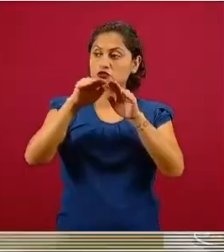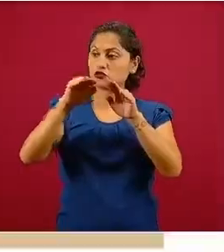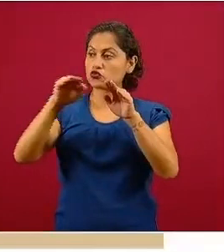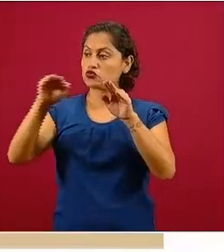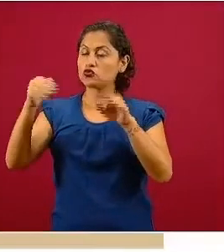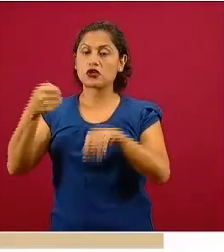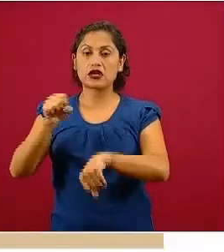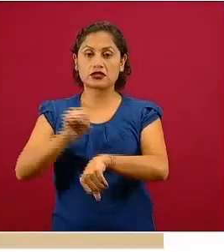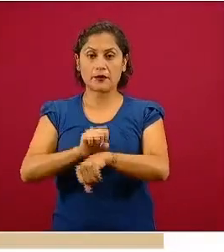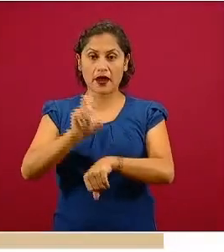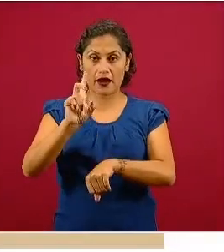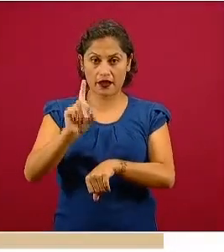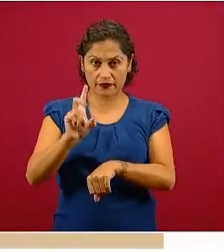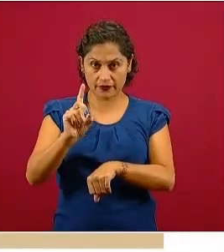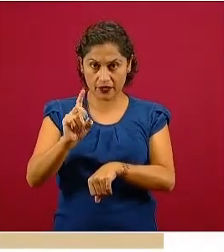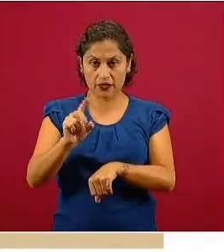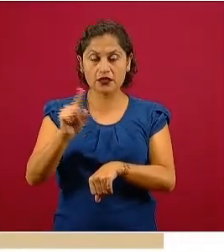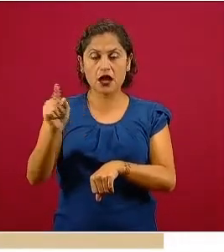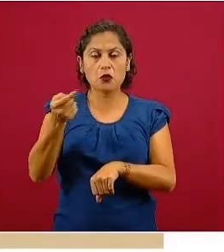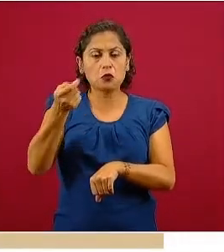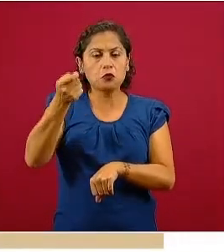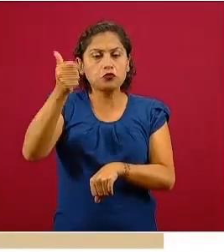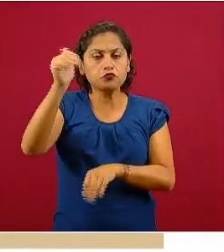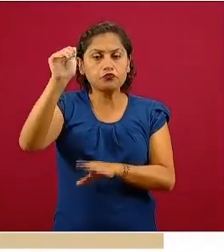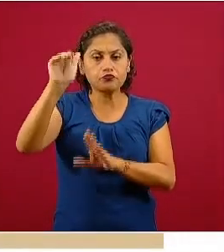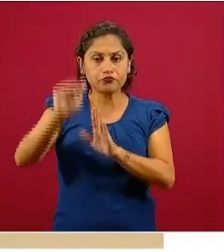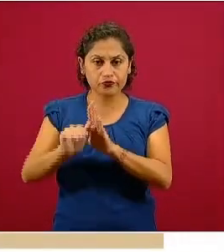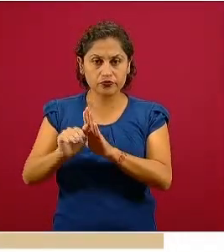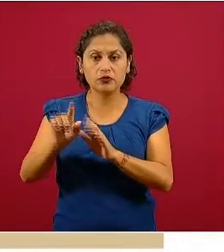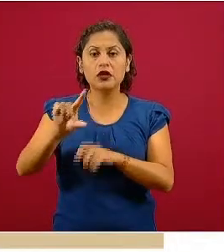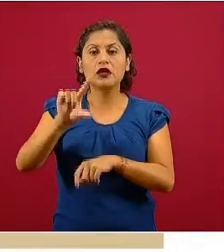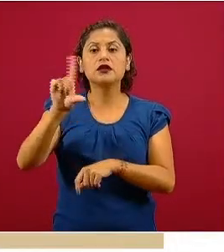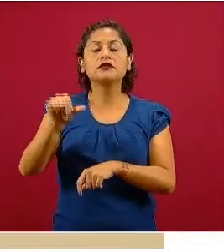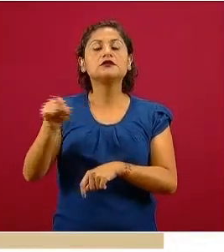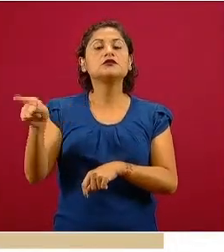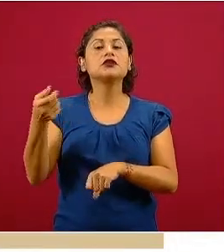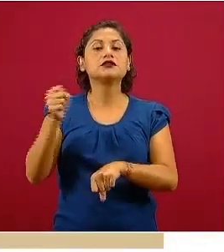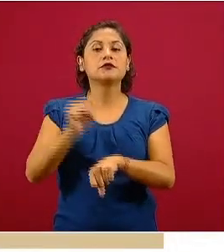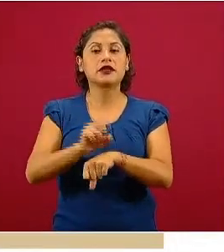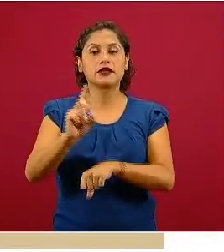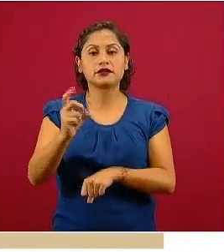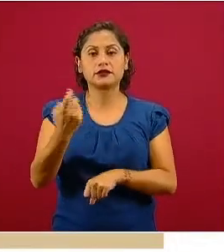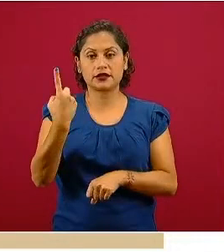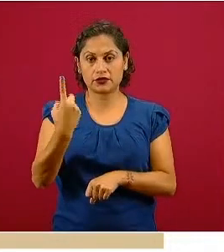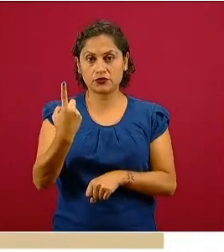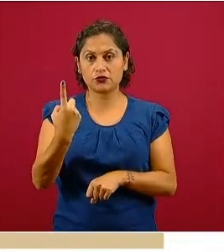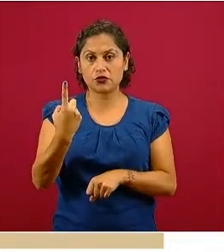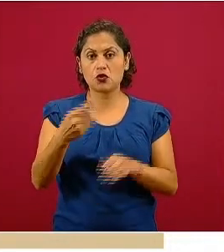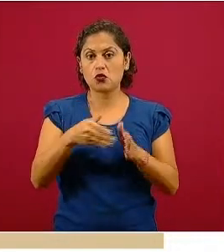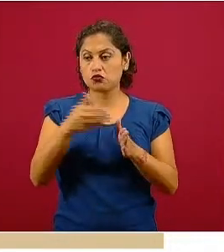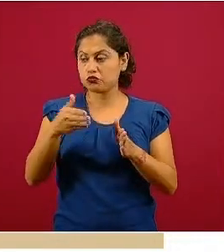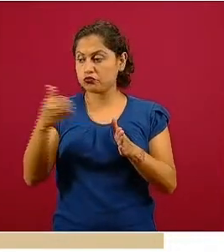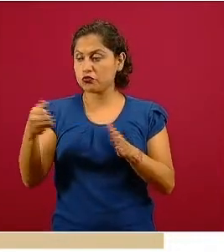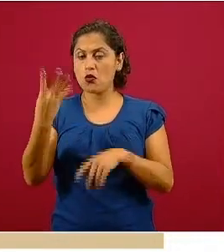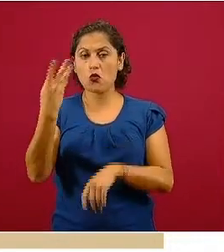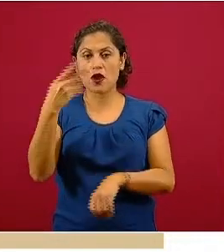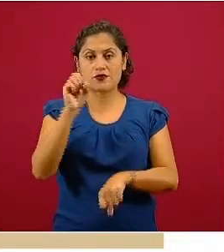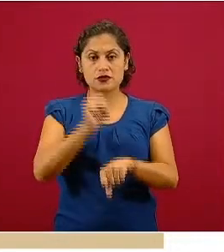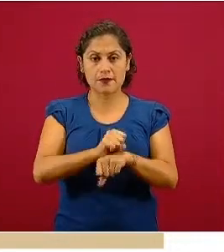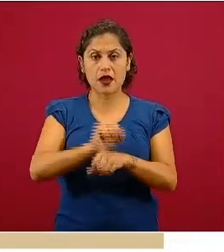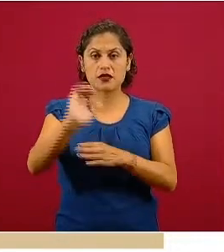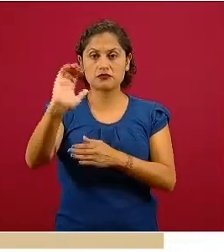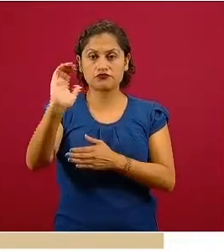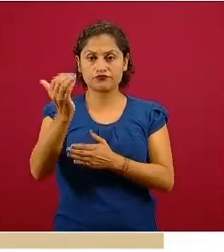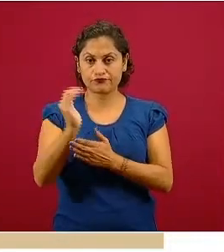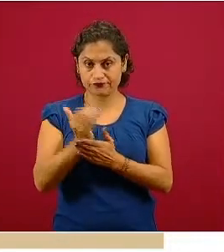30 con un ligero decremento, pero ya desde la semana 31 también 4 semanas continuas de descenso que